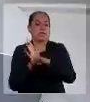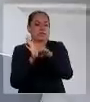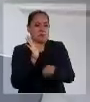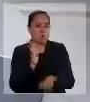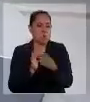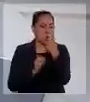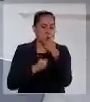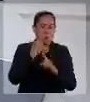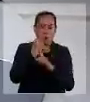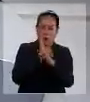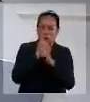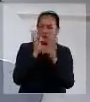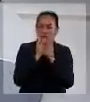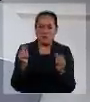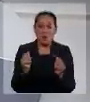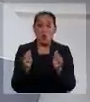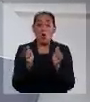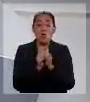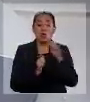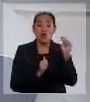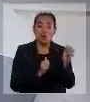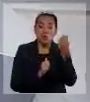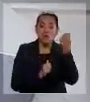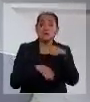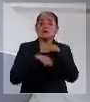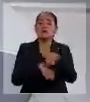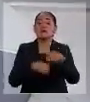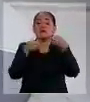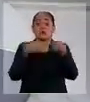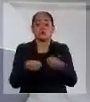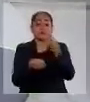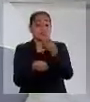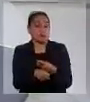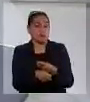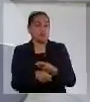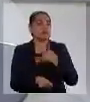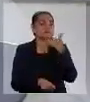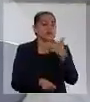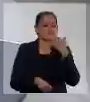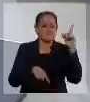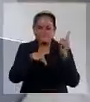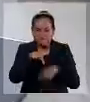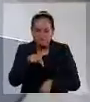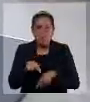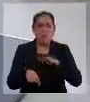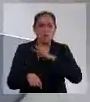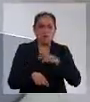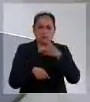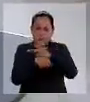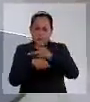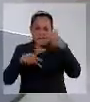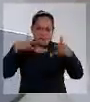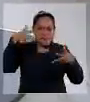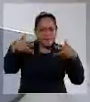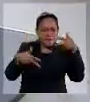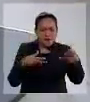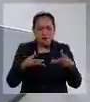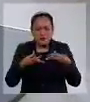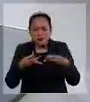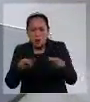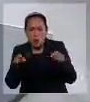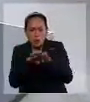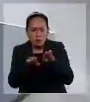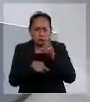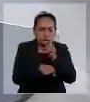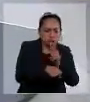con tecnología pues es el de seguridad y el de corrupción. Podemos darle seguimiento a los flujos del dinero. Y haciéndolo, y